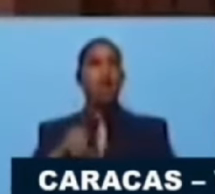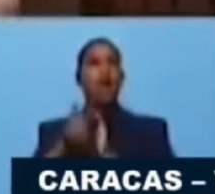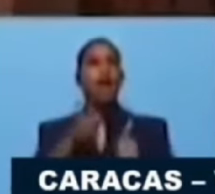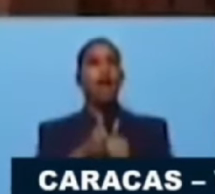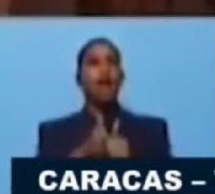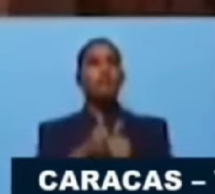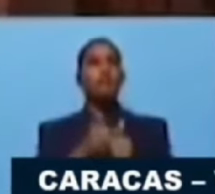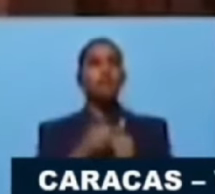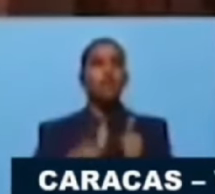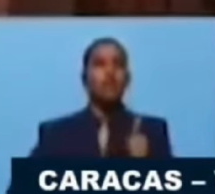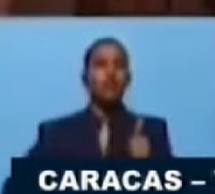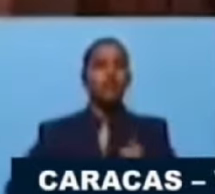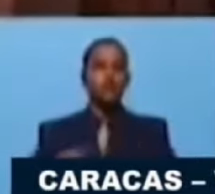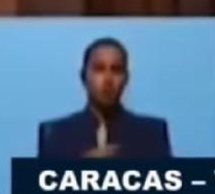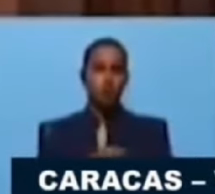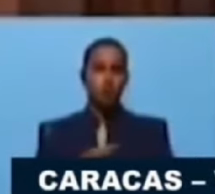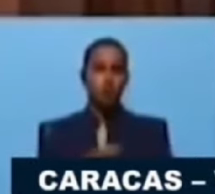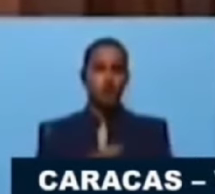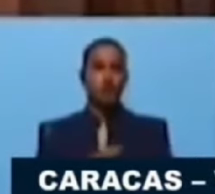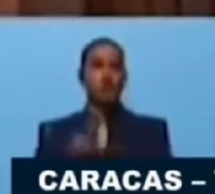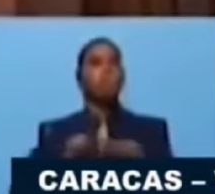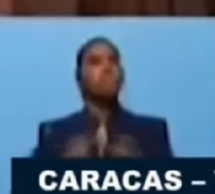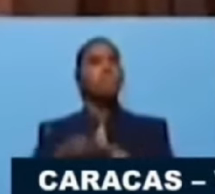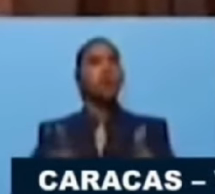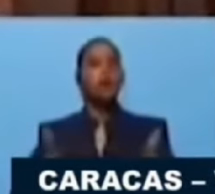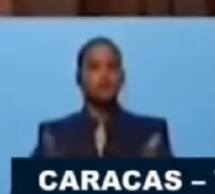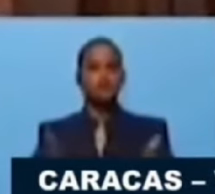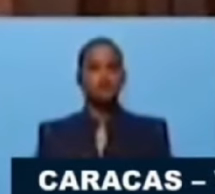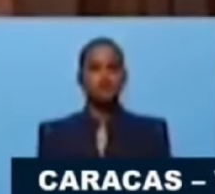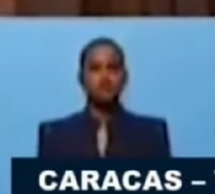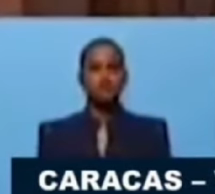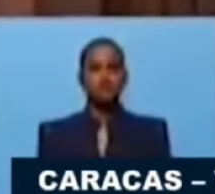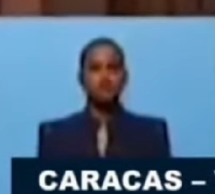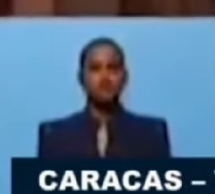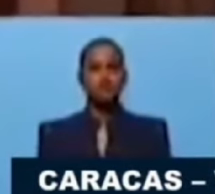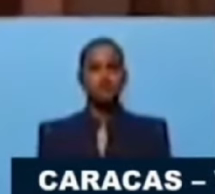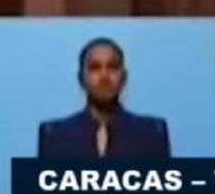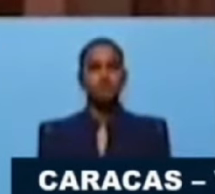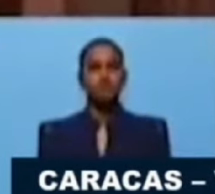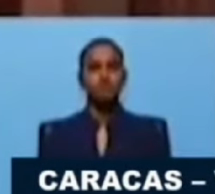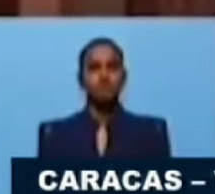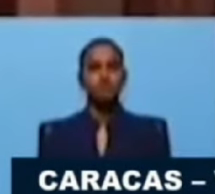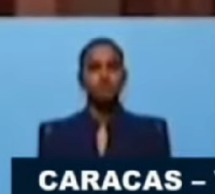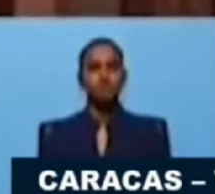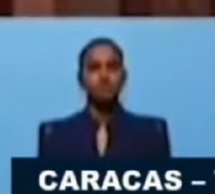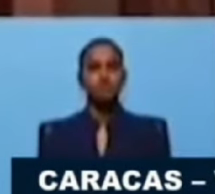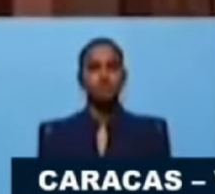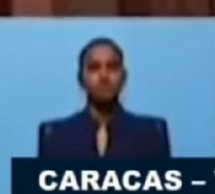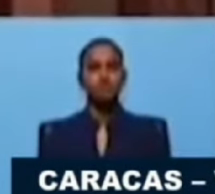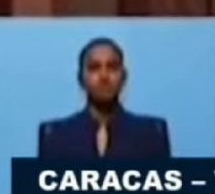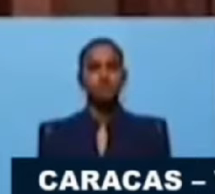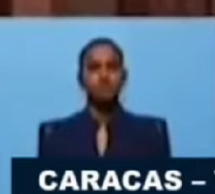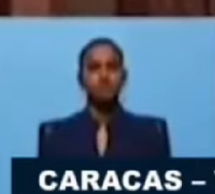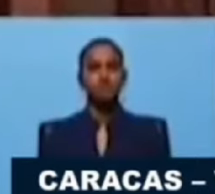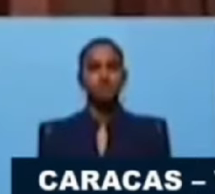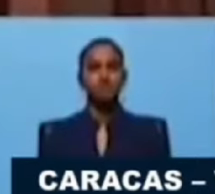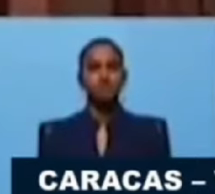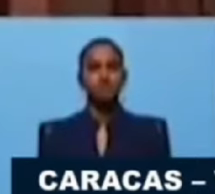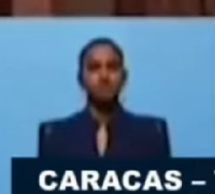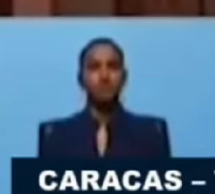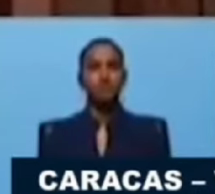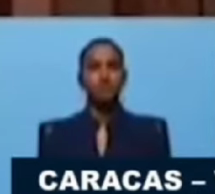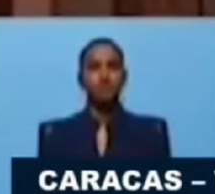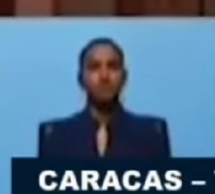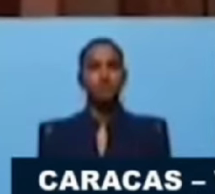la Paz. ¡Paz! ¡Paz! ¡Paz! Entre los anuncios, Maduro además ratificó a Vladimir Padrino López en su